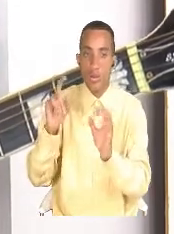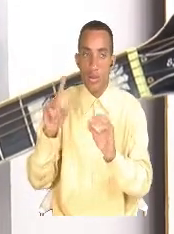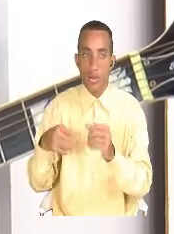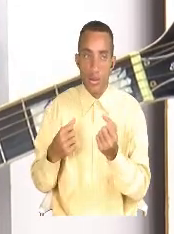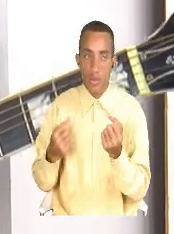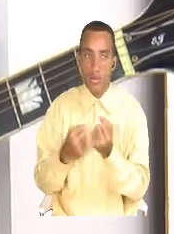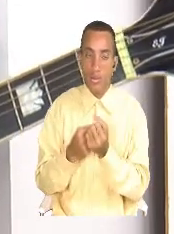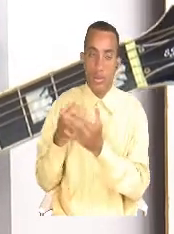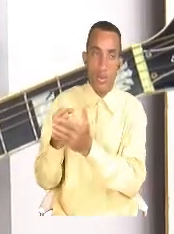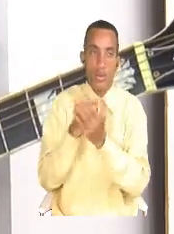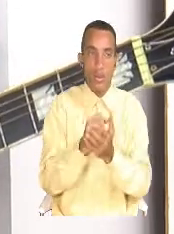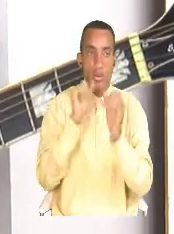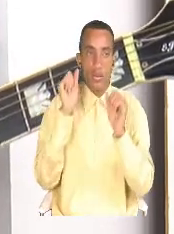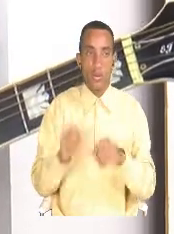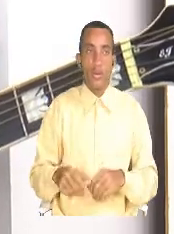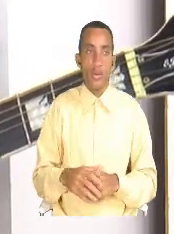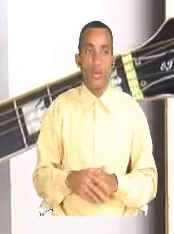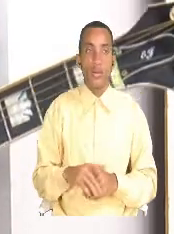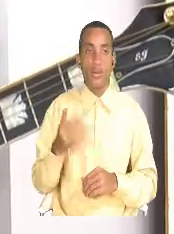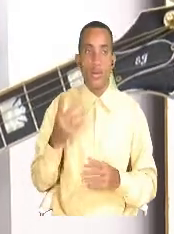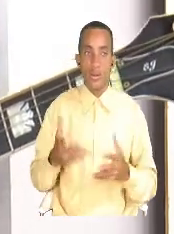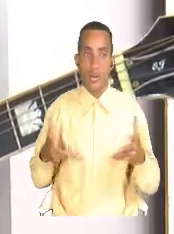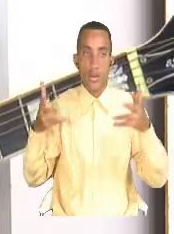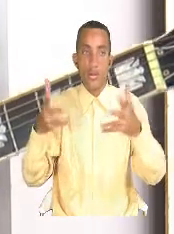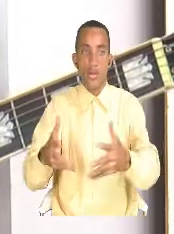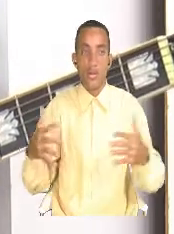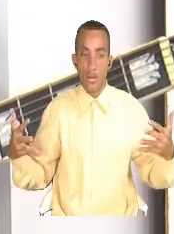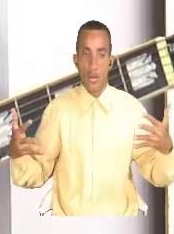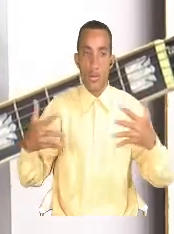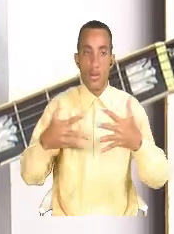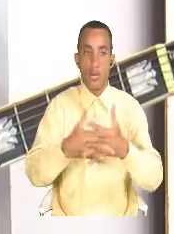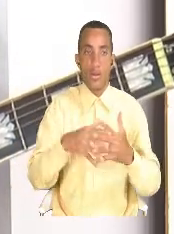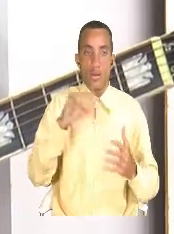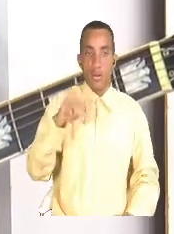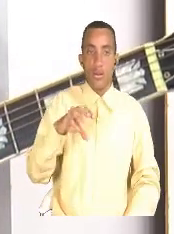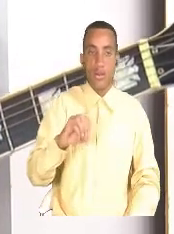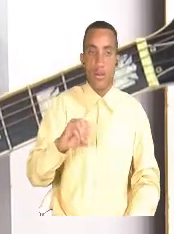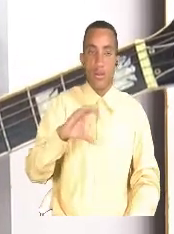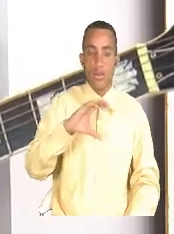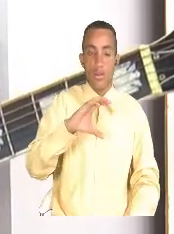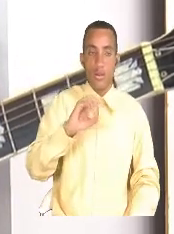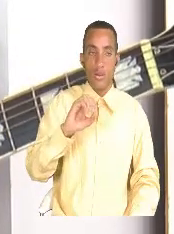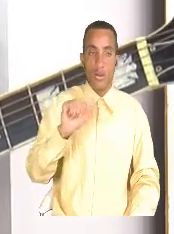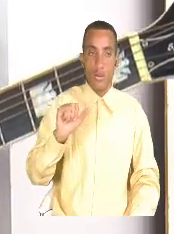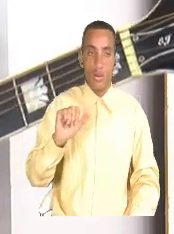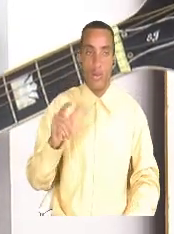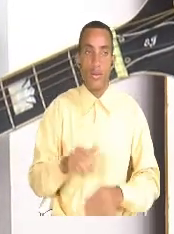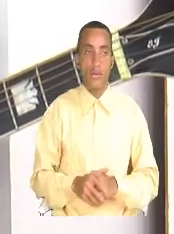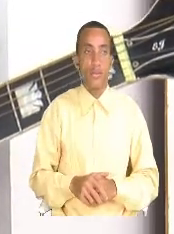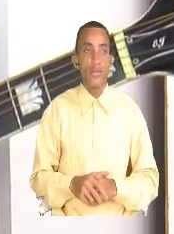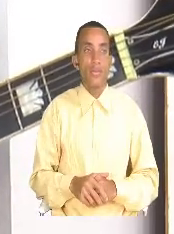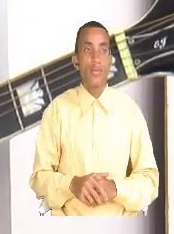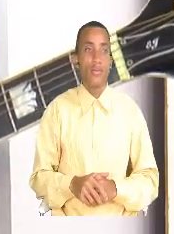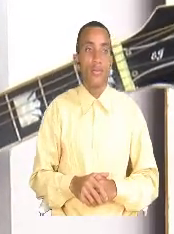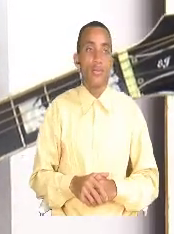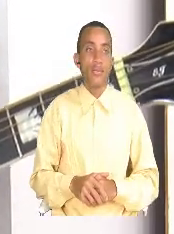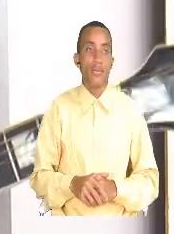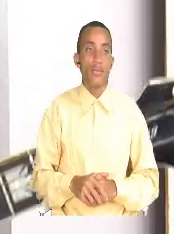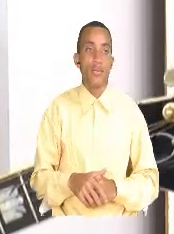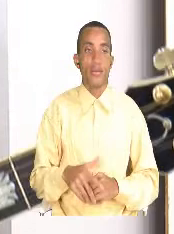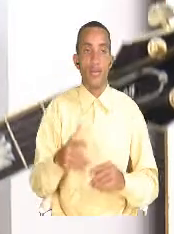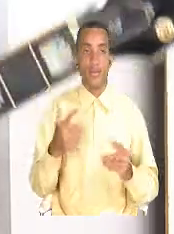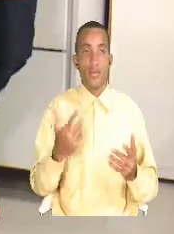de ellos es que vamos a poder darle un gran aporte a la gente de Mocoa, que nos está esperando con los brazos abiertos también. Y bueno, así